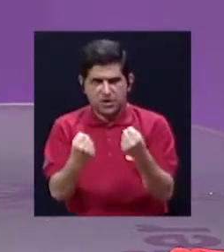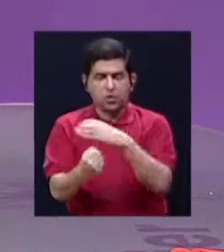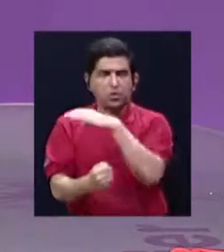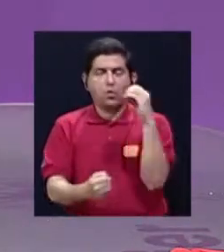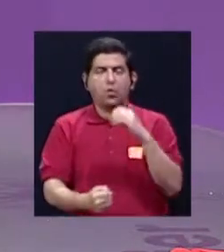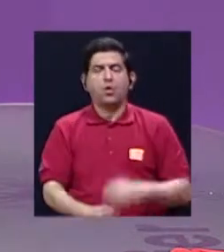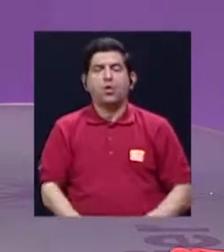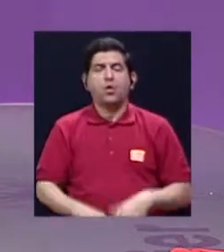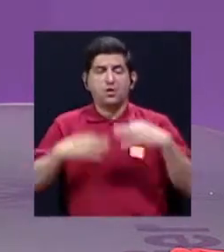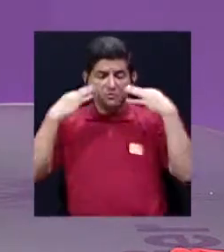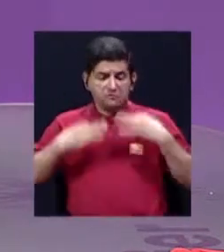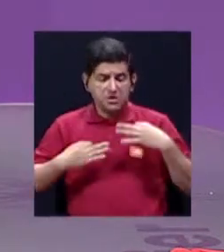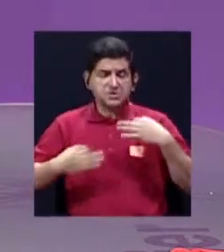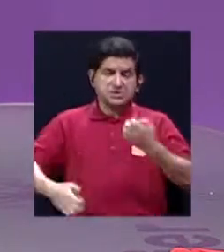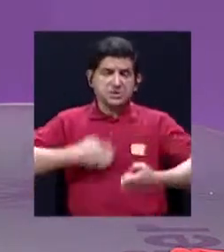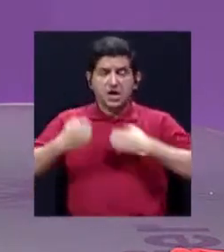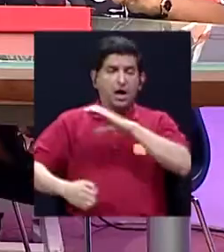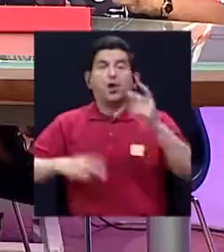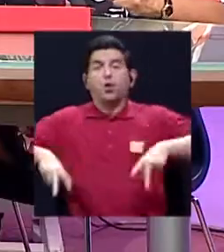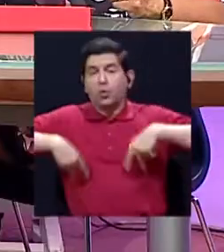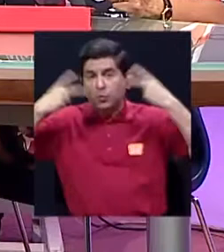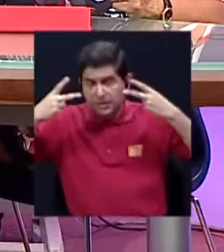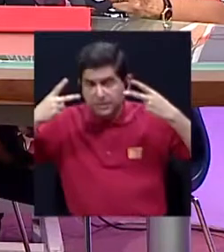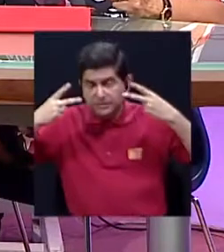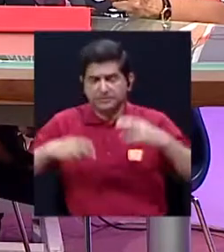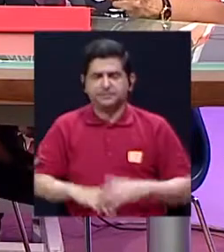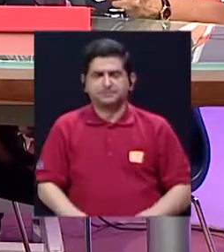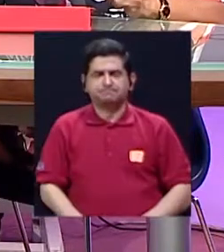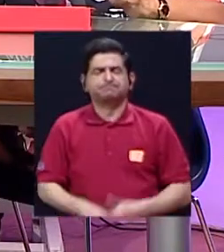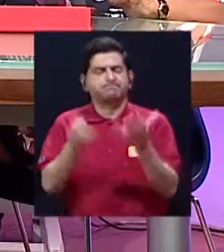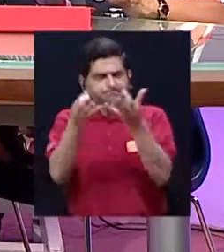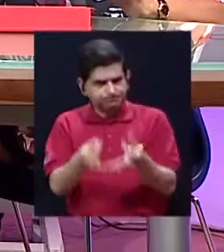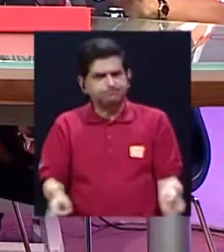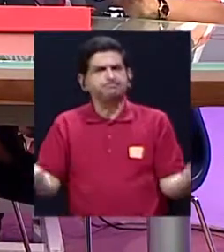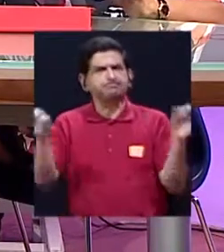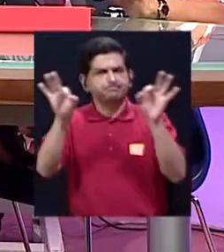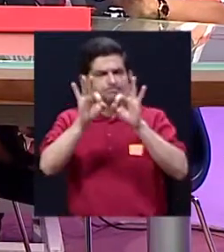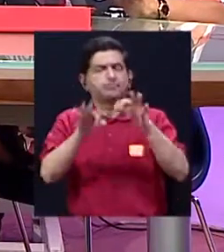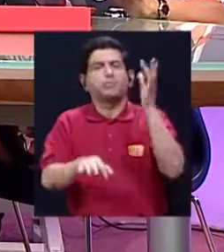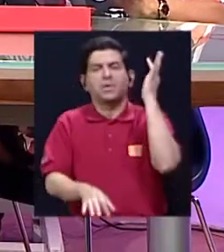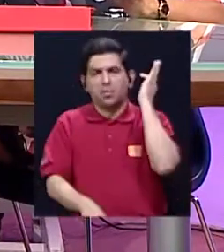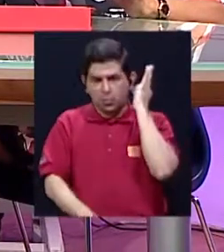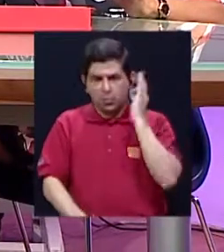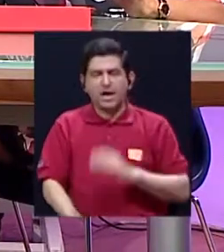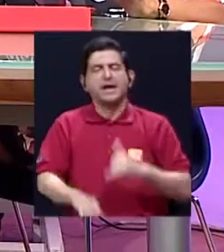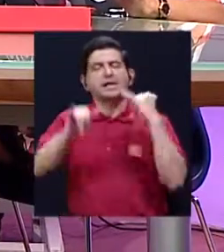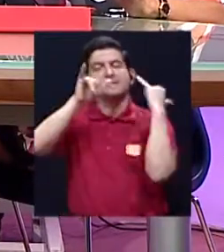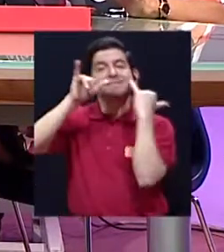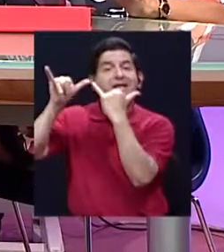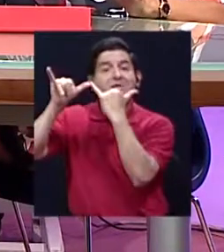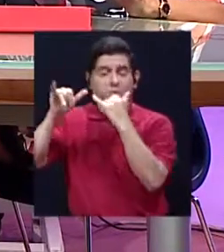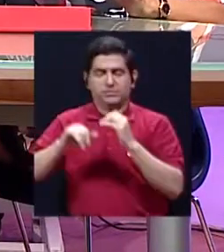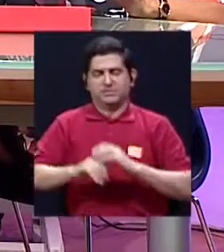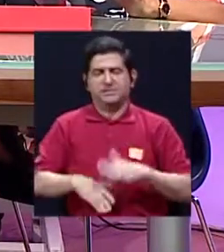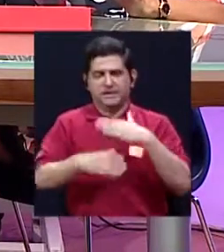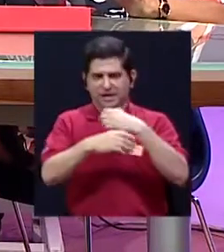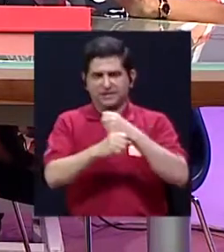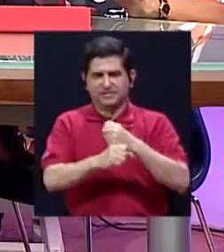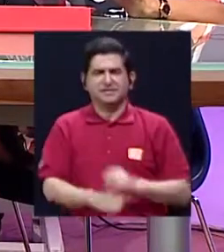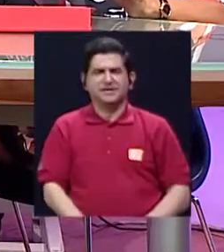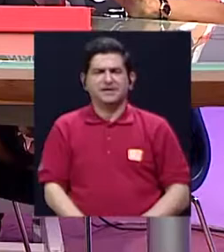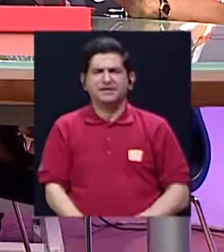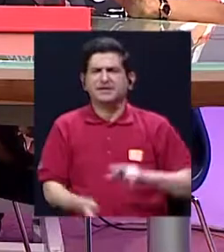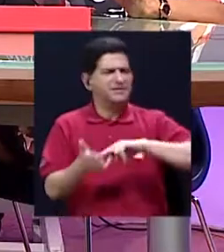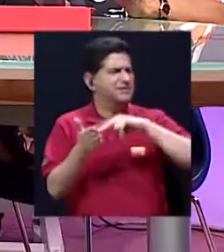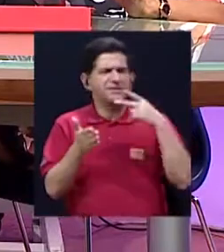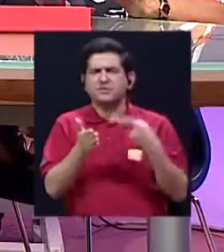física o emocional o su vida. Y para esto es muy importante que las mujeres denuncien porque este no